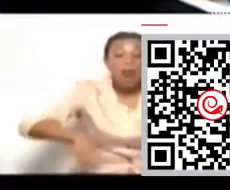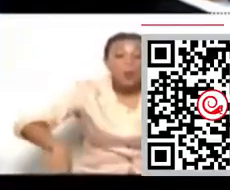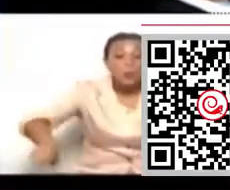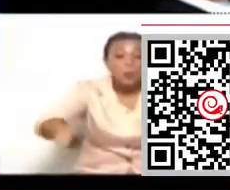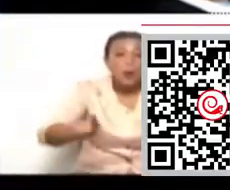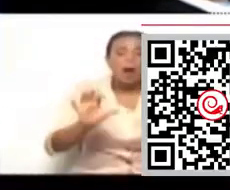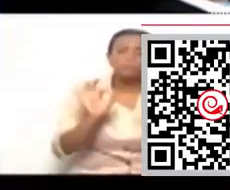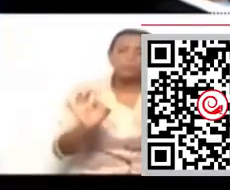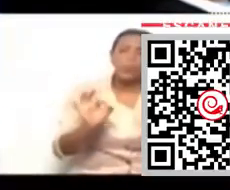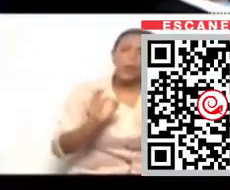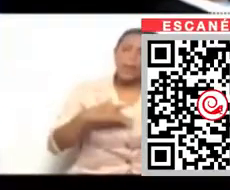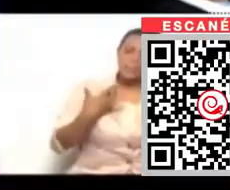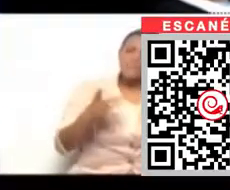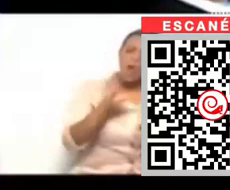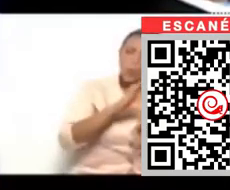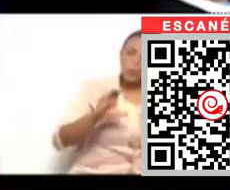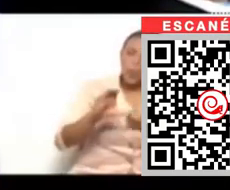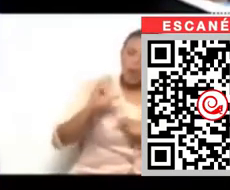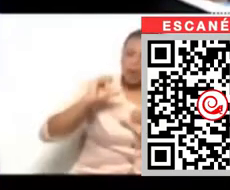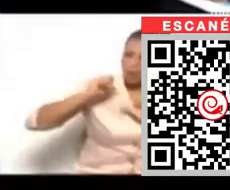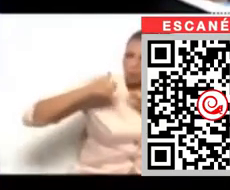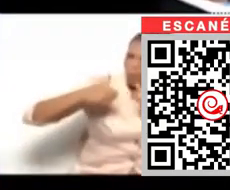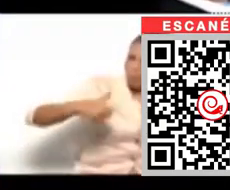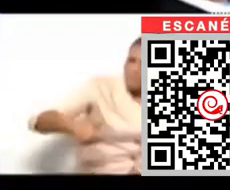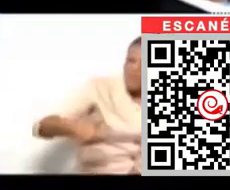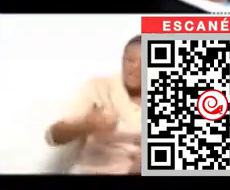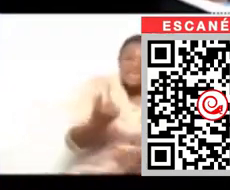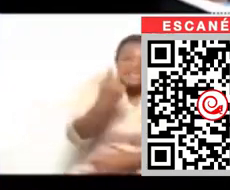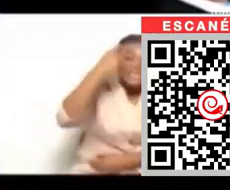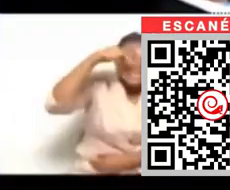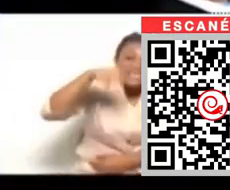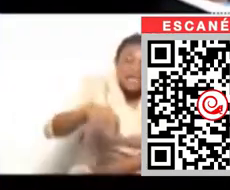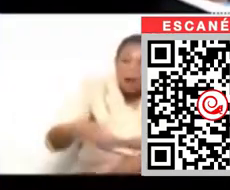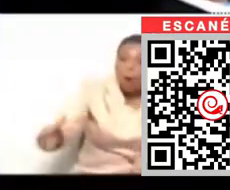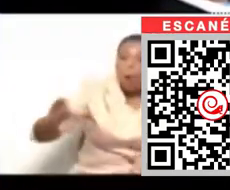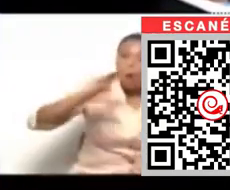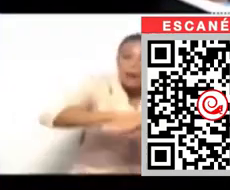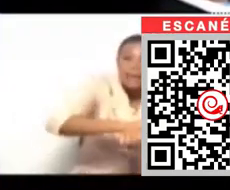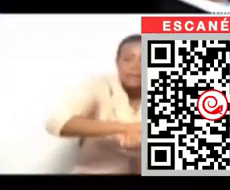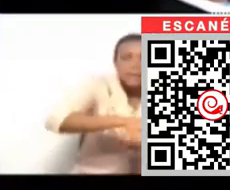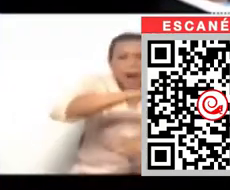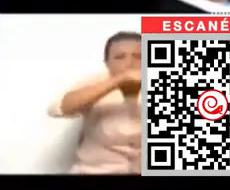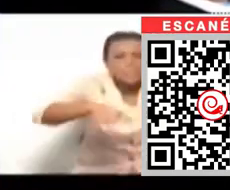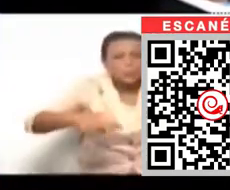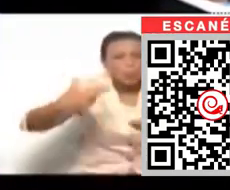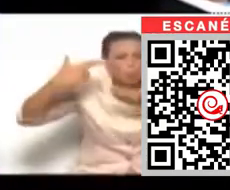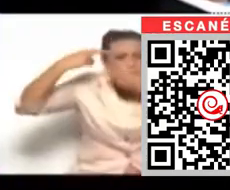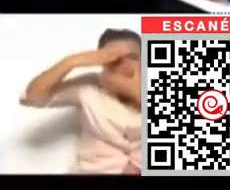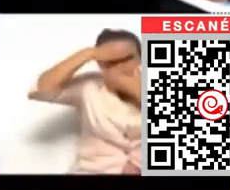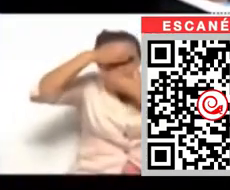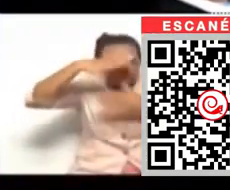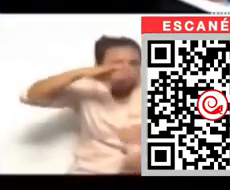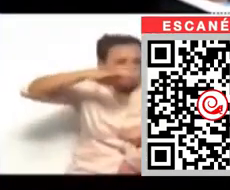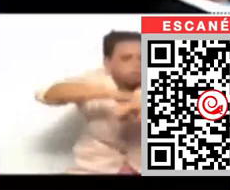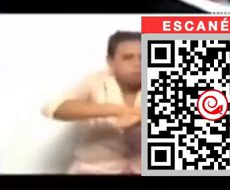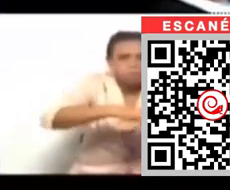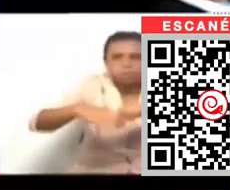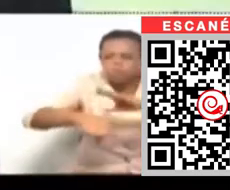Y desde el inicio, desde el momento de la captura de estos terroristas, ha